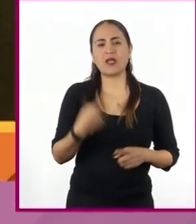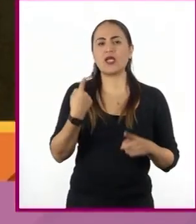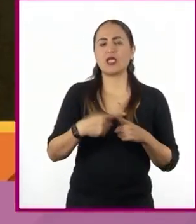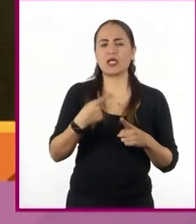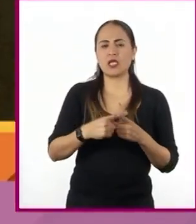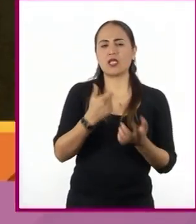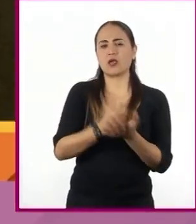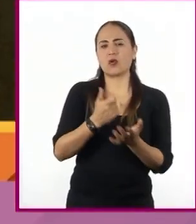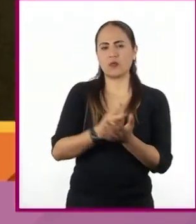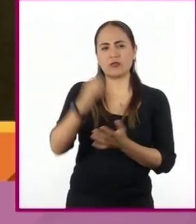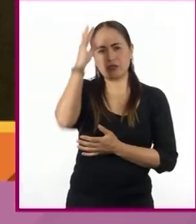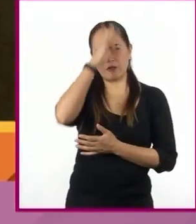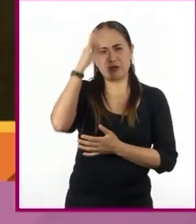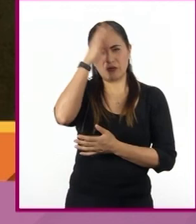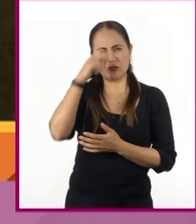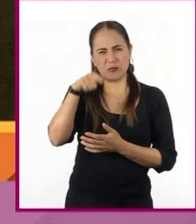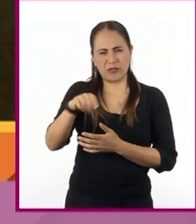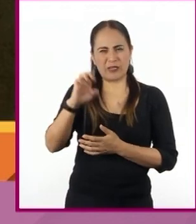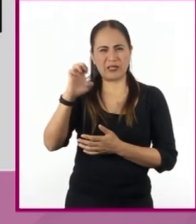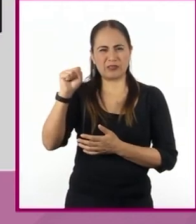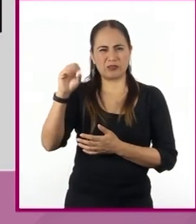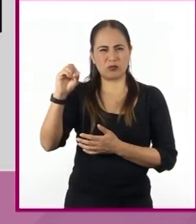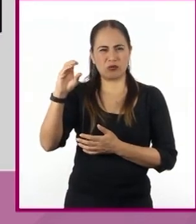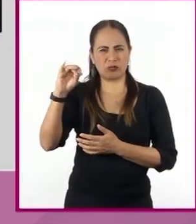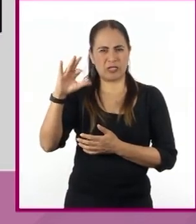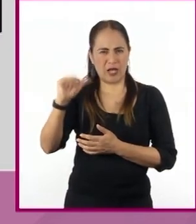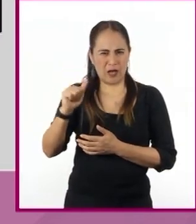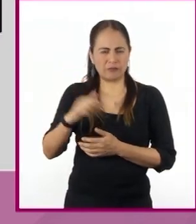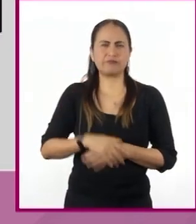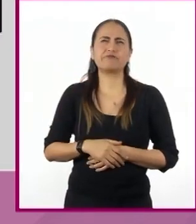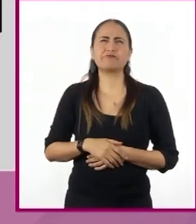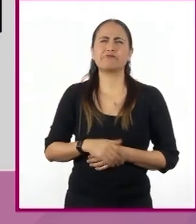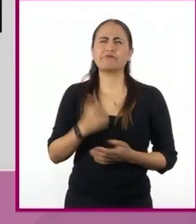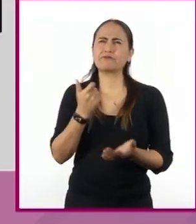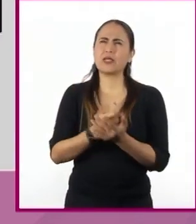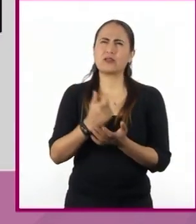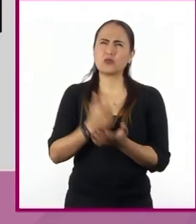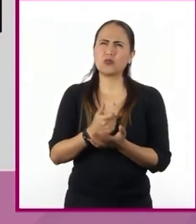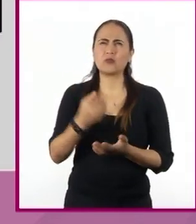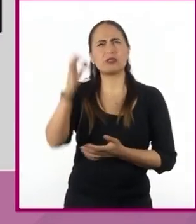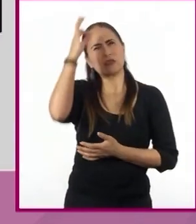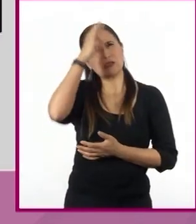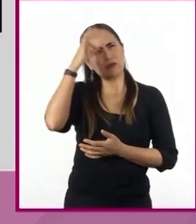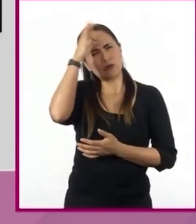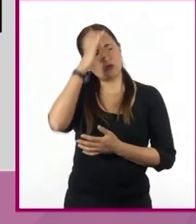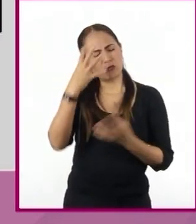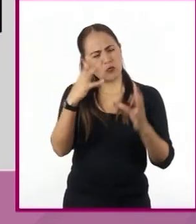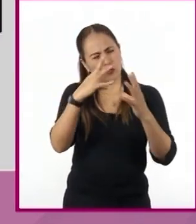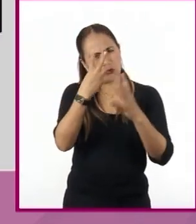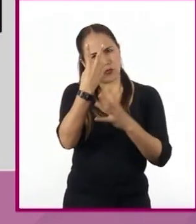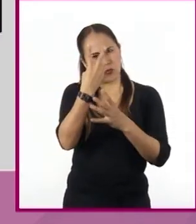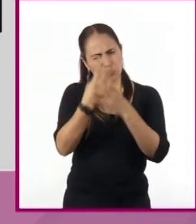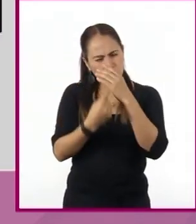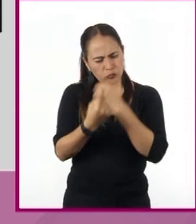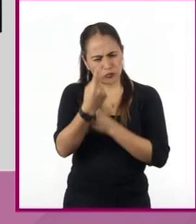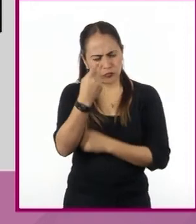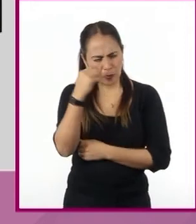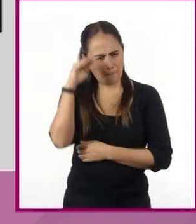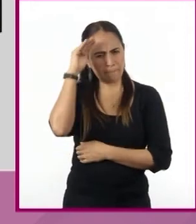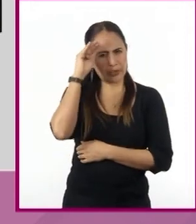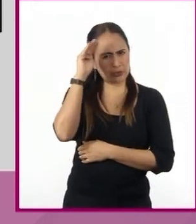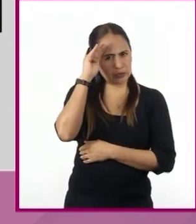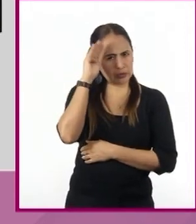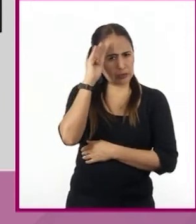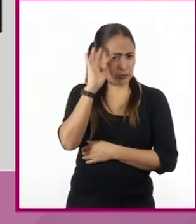y filósofo escocés que sentó las bases del capitalismo? ¿Economista y filósofo? Debió ser algún pensador